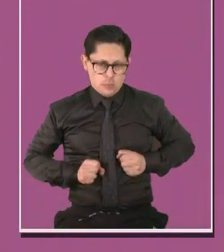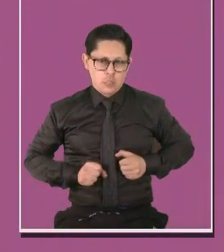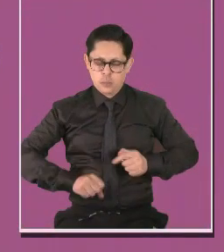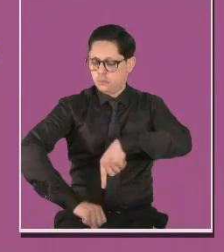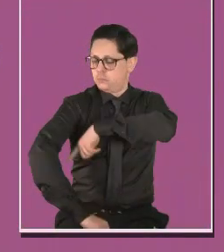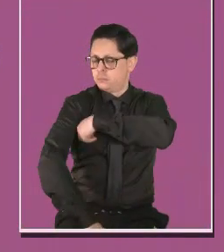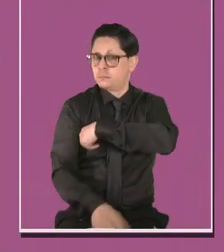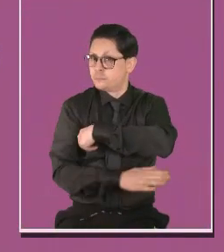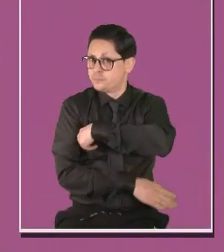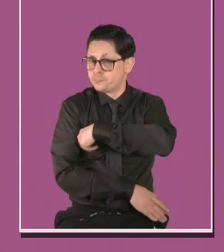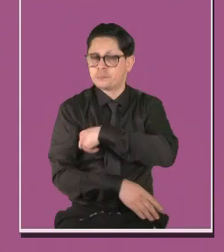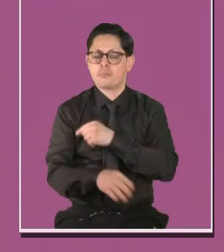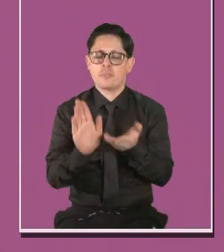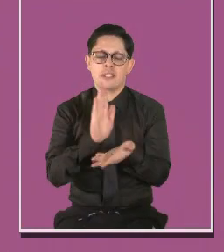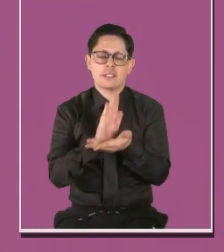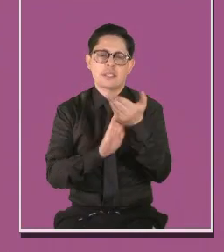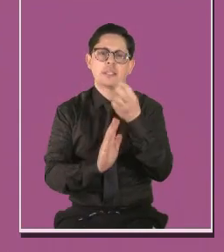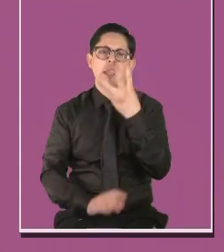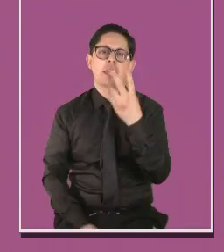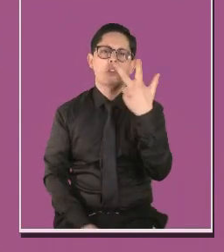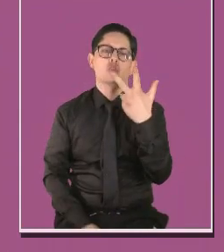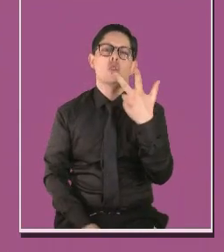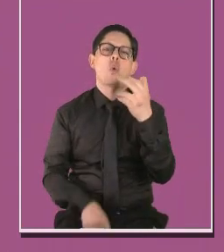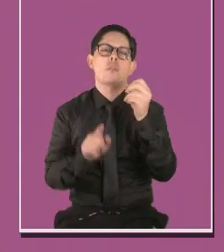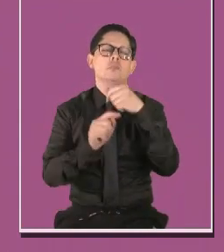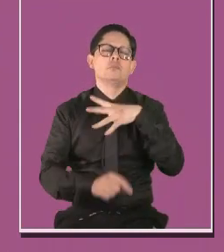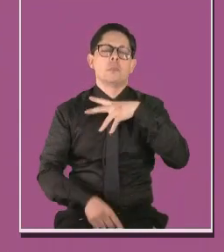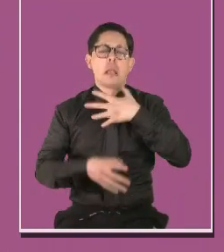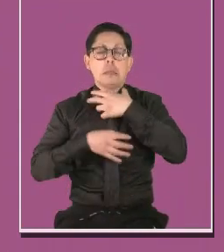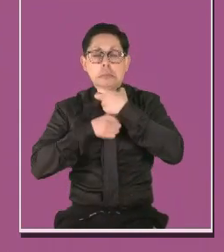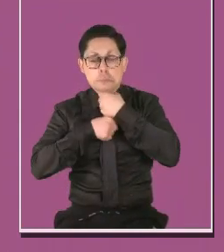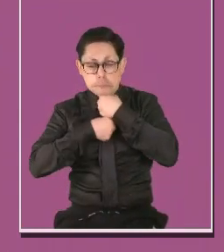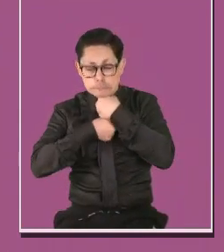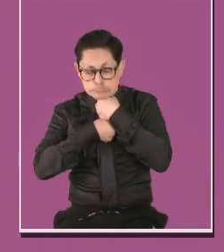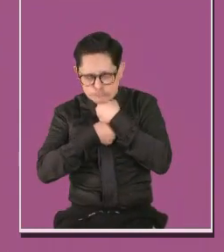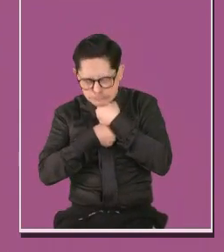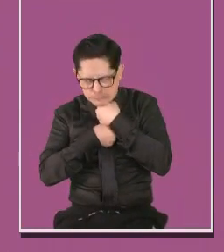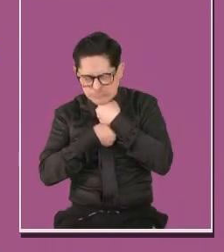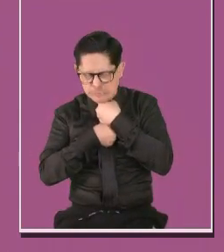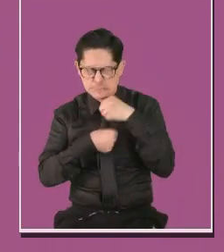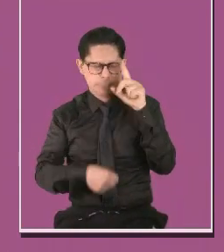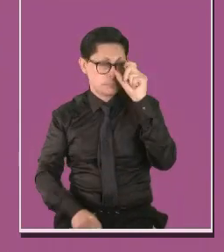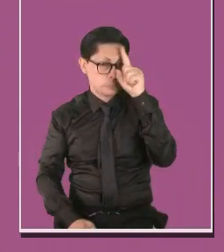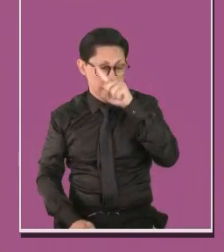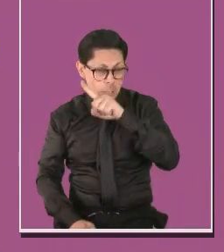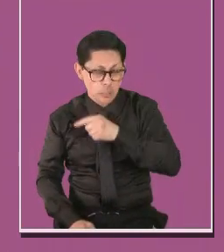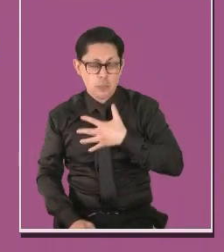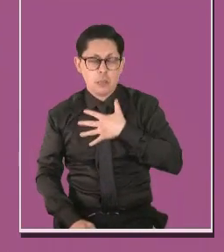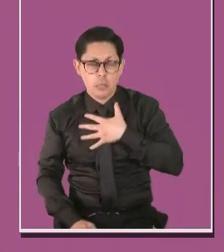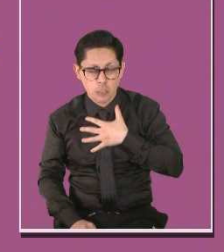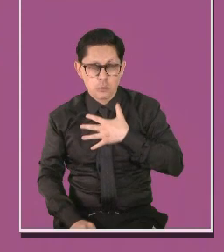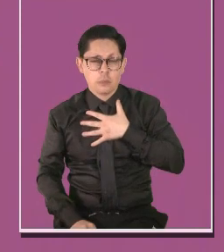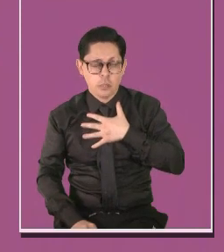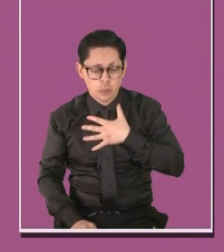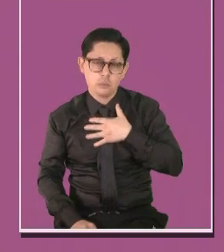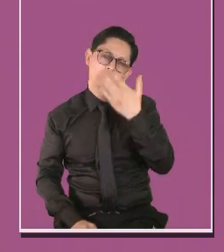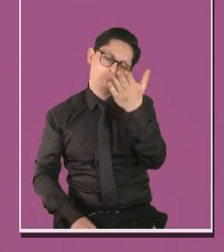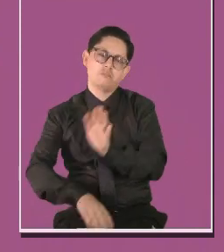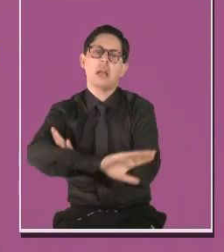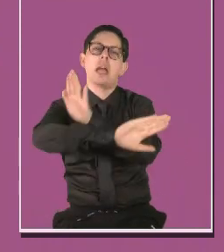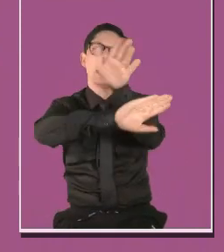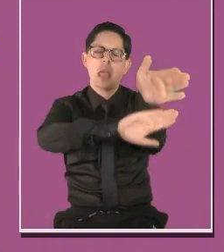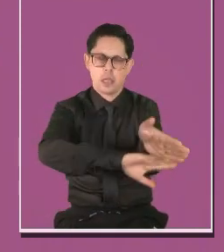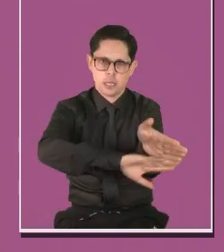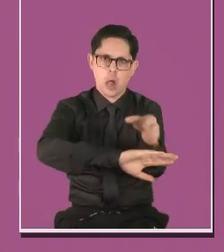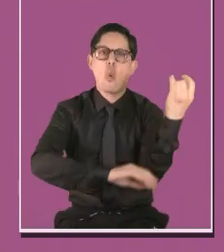axilar sobre 38 grados sensación de ahogo o una dificultad franca para respirar tienes que consultar a